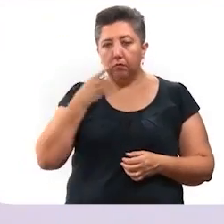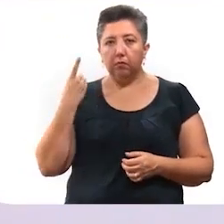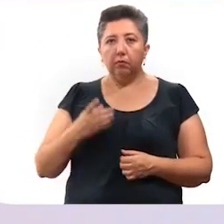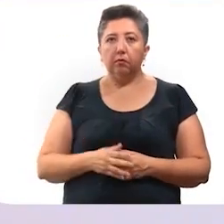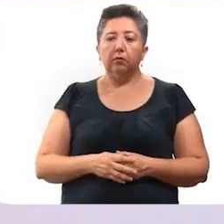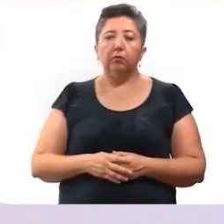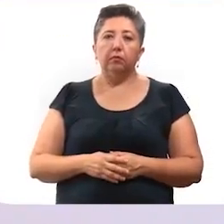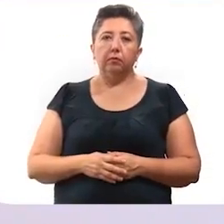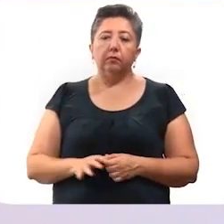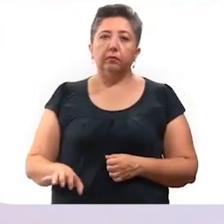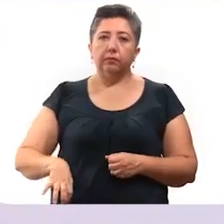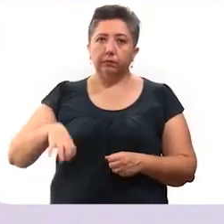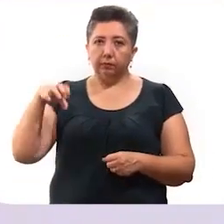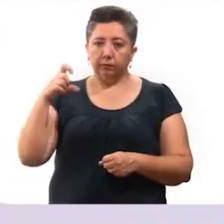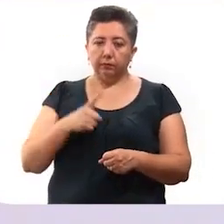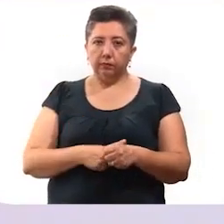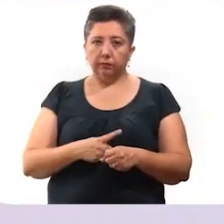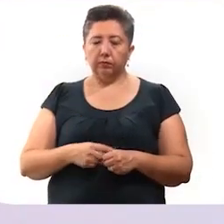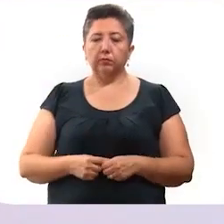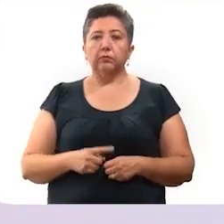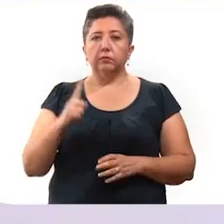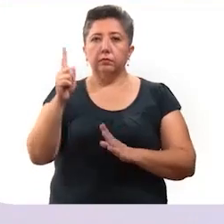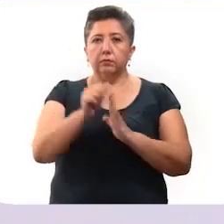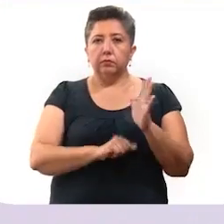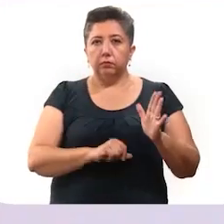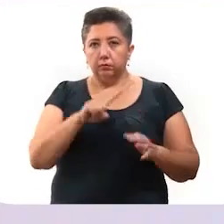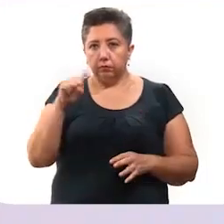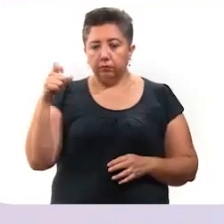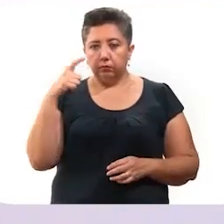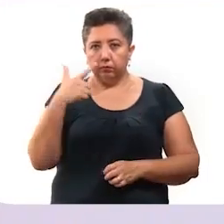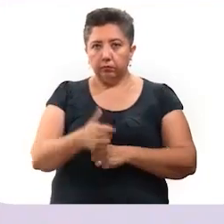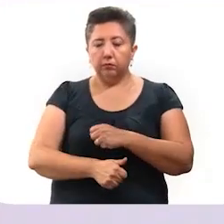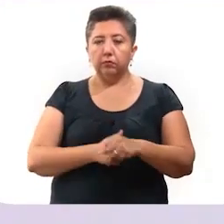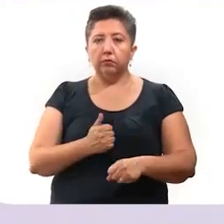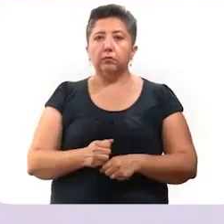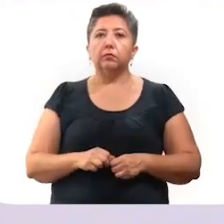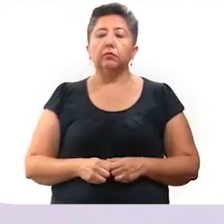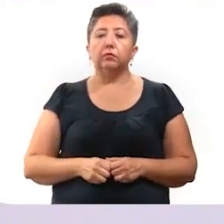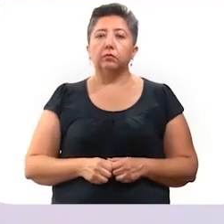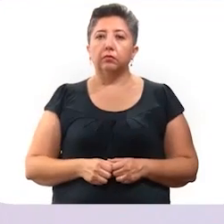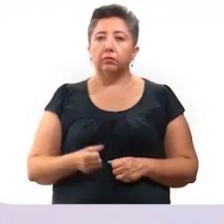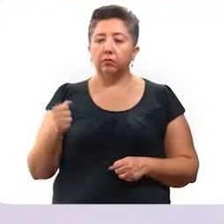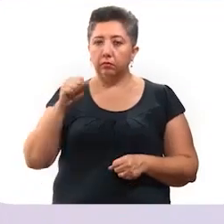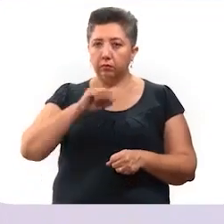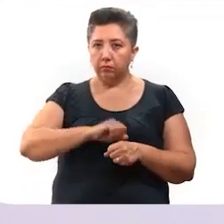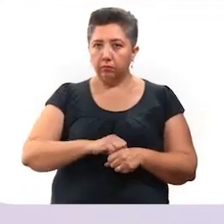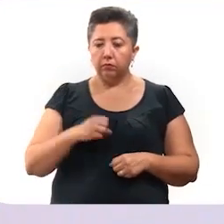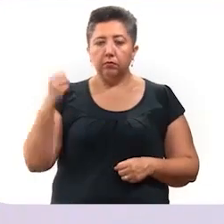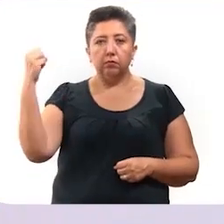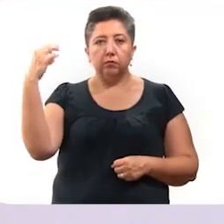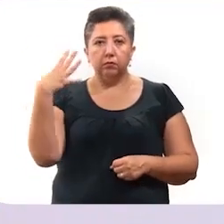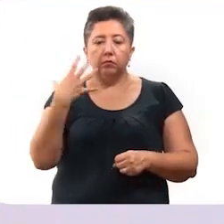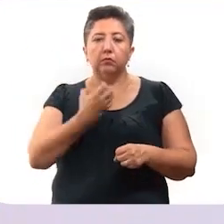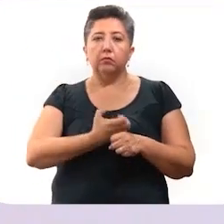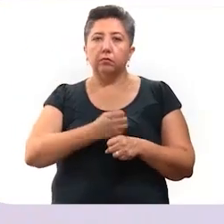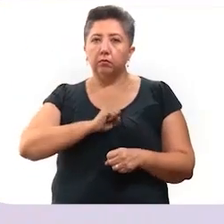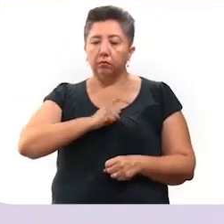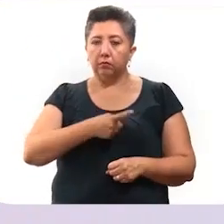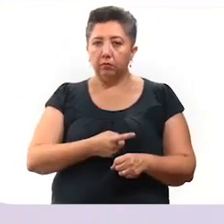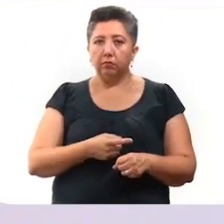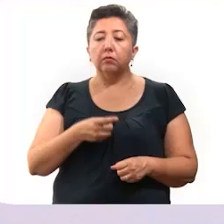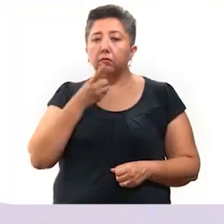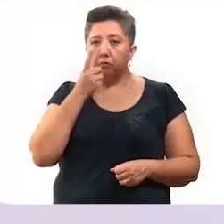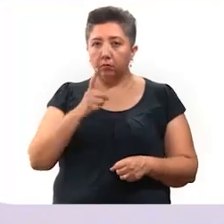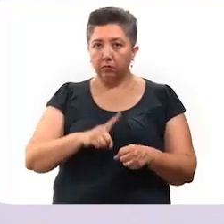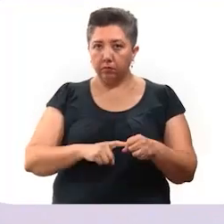de diagnóstico. El rango de edad de los casos es de 1 mes a 107 años. Los indicadores semanales del Semáforo Estatal